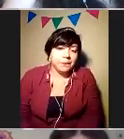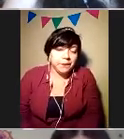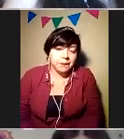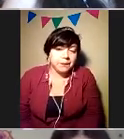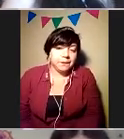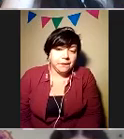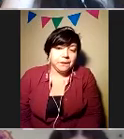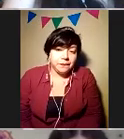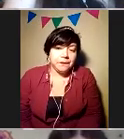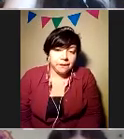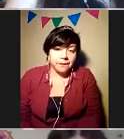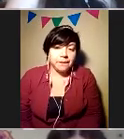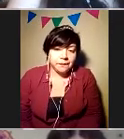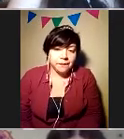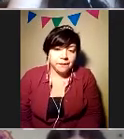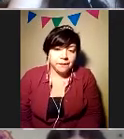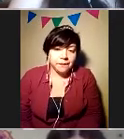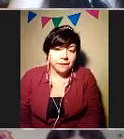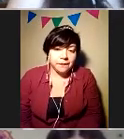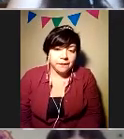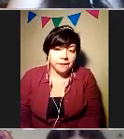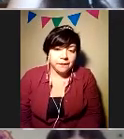Sí, precisamente en esta línea va el trabajo de la rebelión del